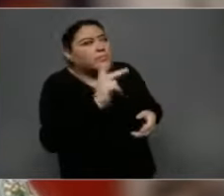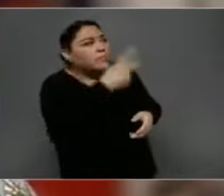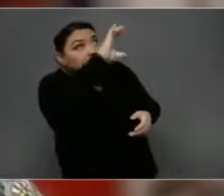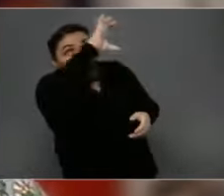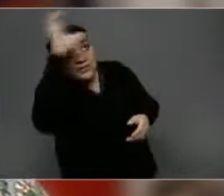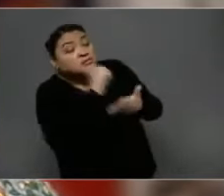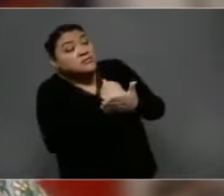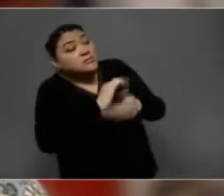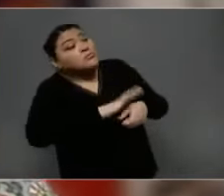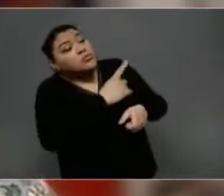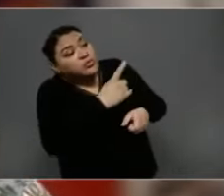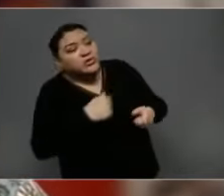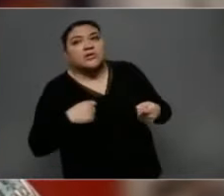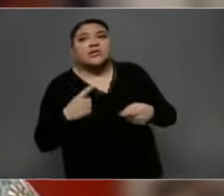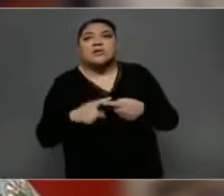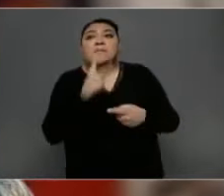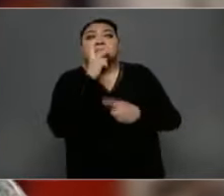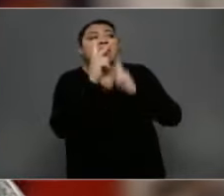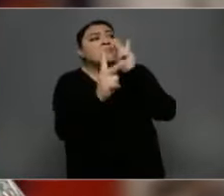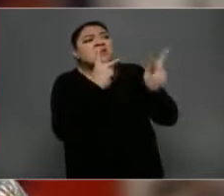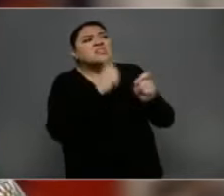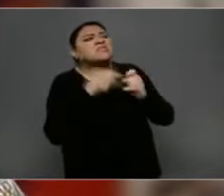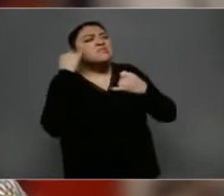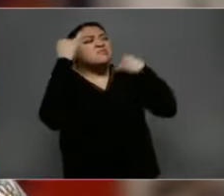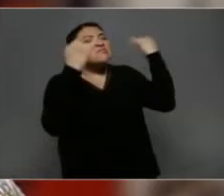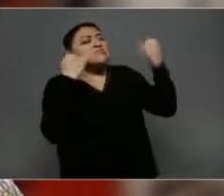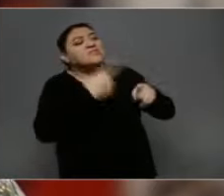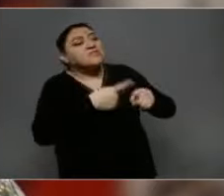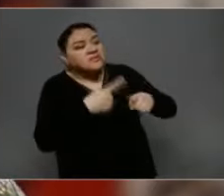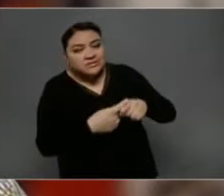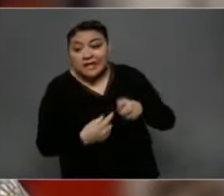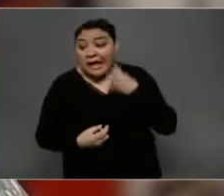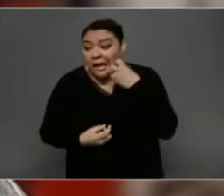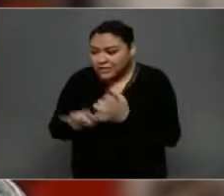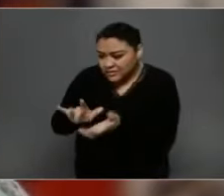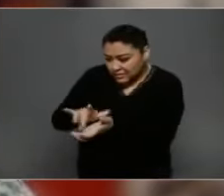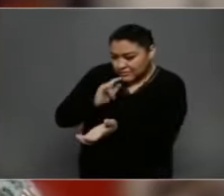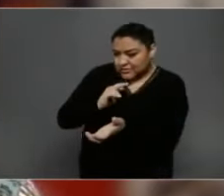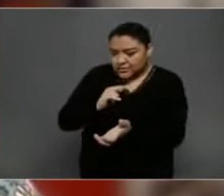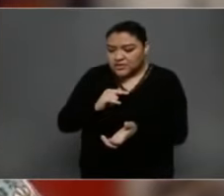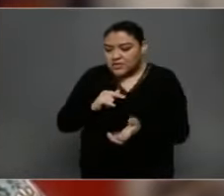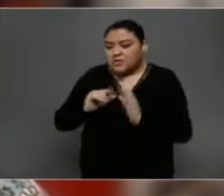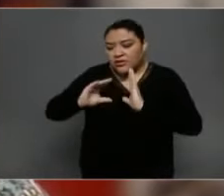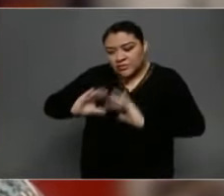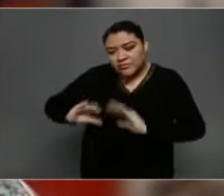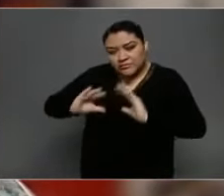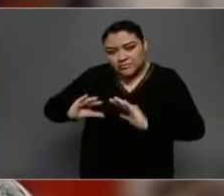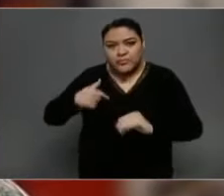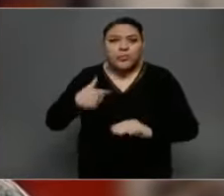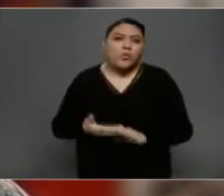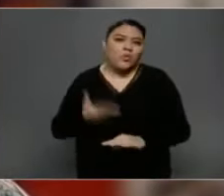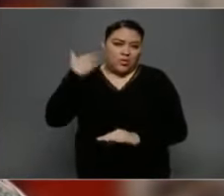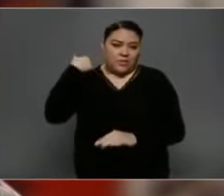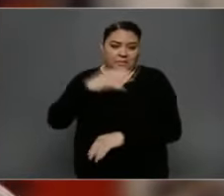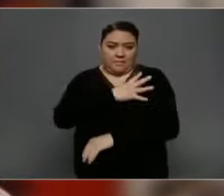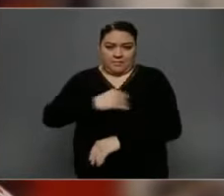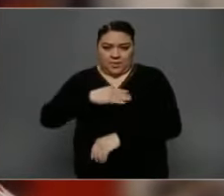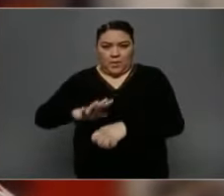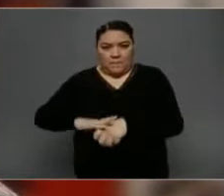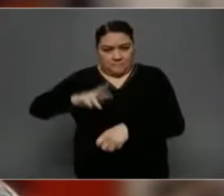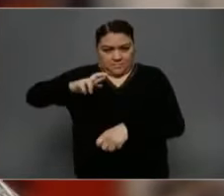o porque de quien inventó las palabras entonces a partir de esto se va siguiendo un programa yo hice fan school in con mi hijo mayor